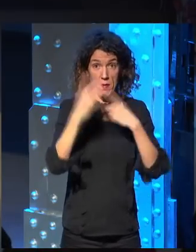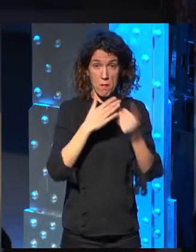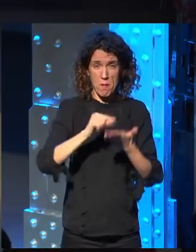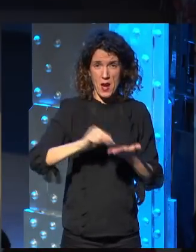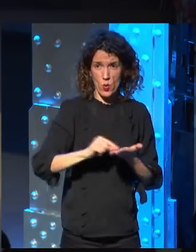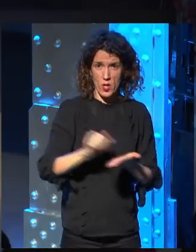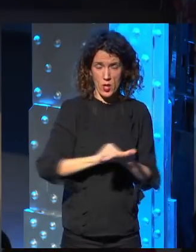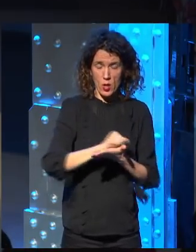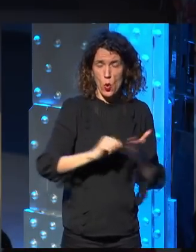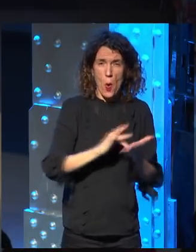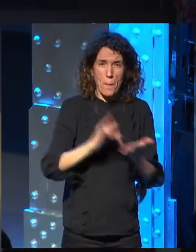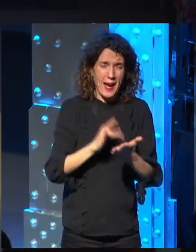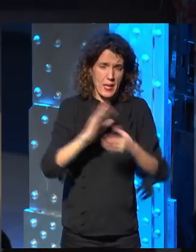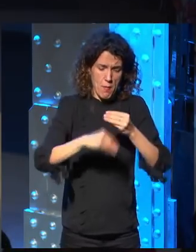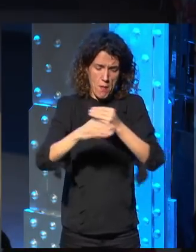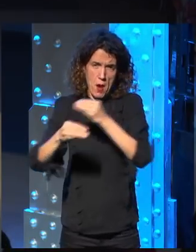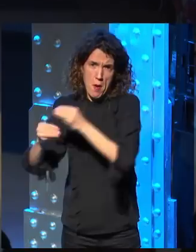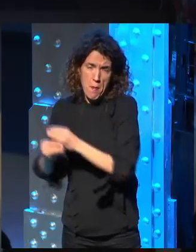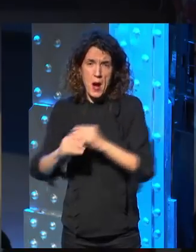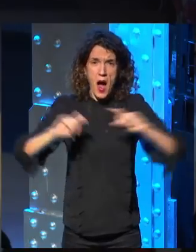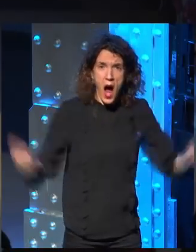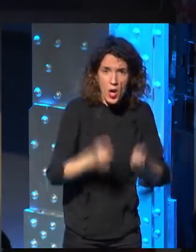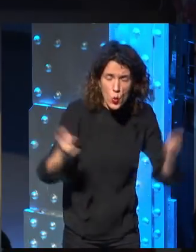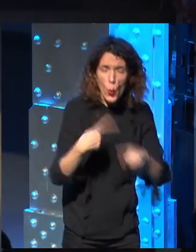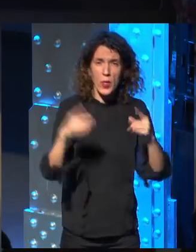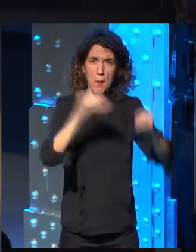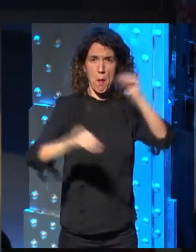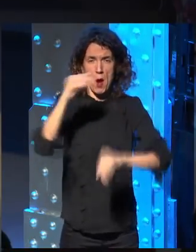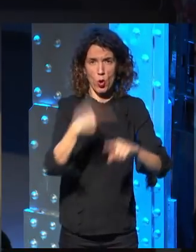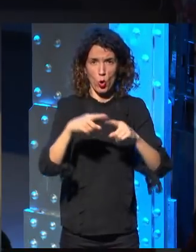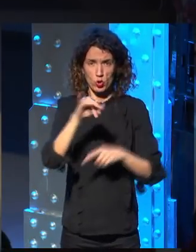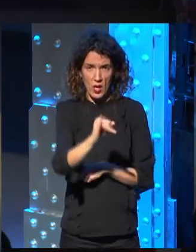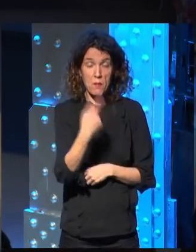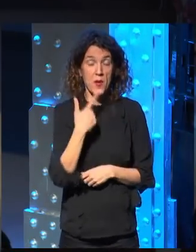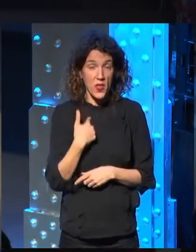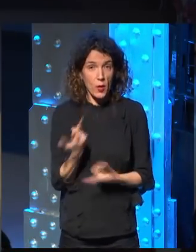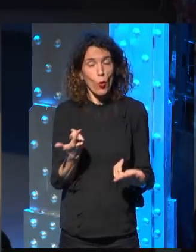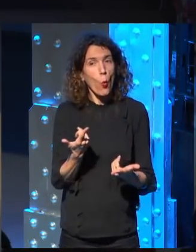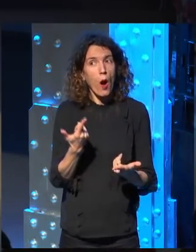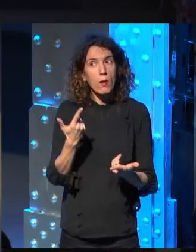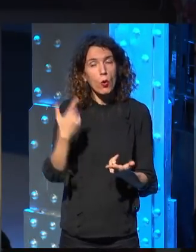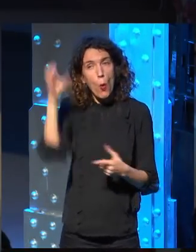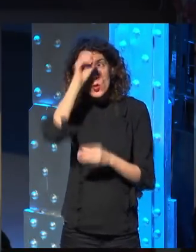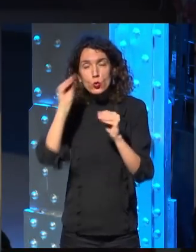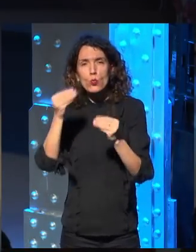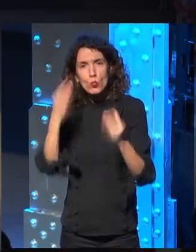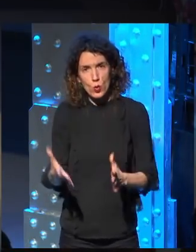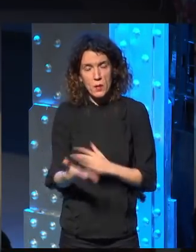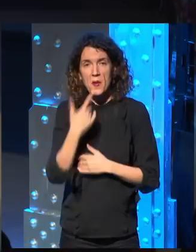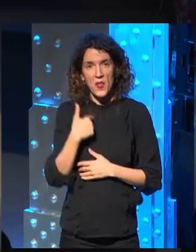tenía muchas más páginas y tenía muchos más anuncios y tenía muchos más disparates, ¿no? Entonces ella me dijo con muy buen criterio que aquello había